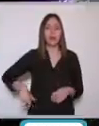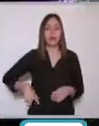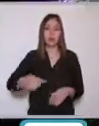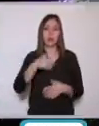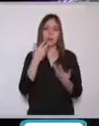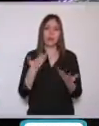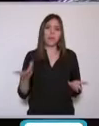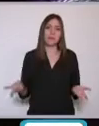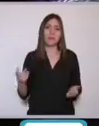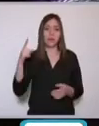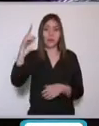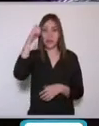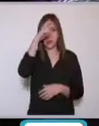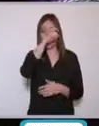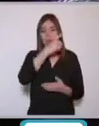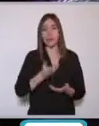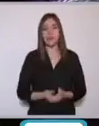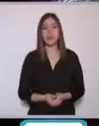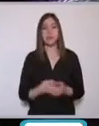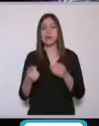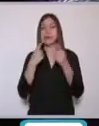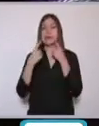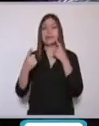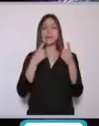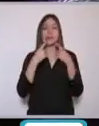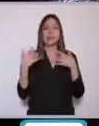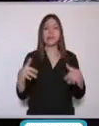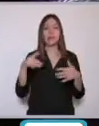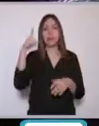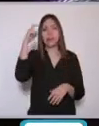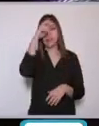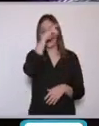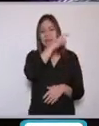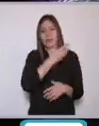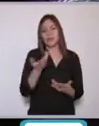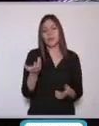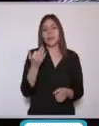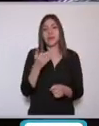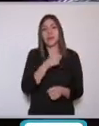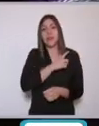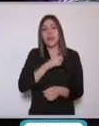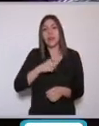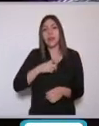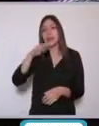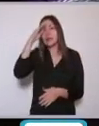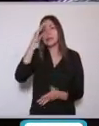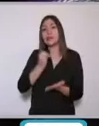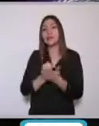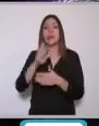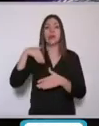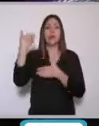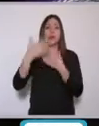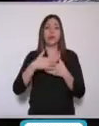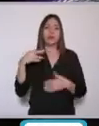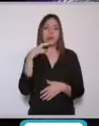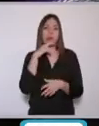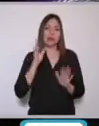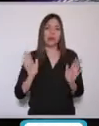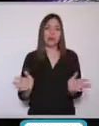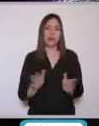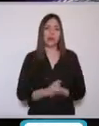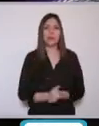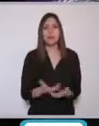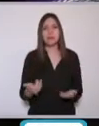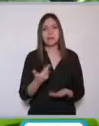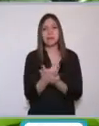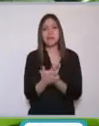Qué complicado. Ay, José Luis, pues una negociación difícil. Exactamente, y además, bueno, pues que lo tienen que decidir muy pronto ya. Así es. ¿No? Y pues bueno,